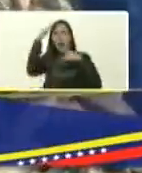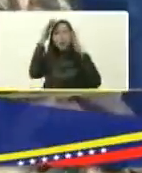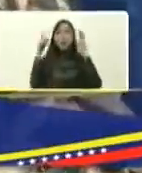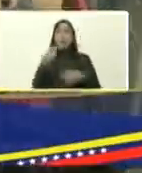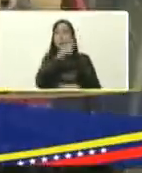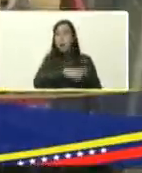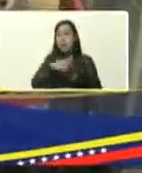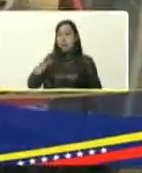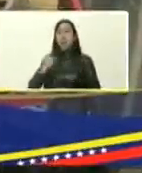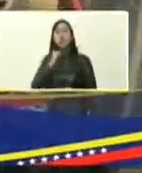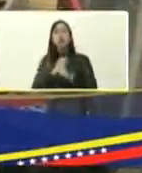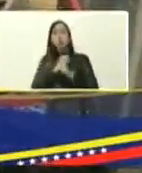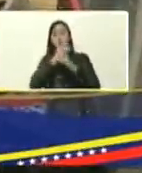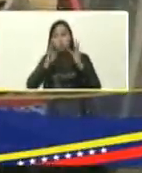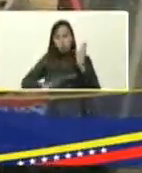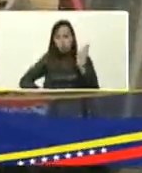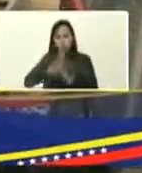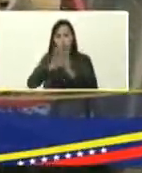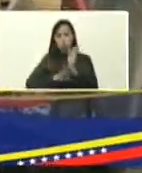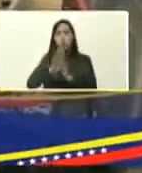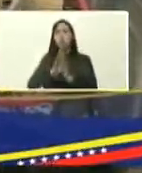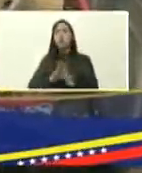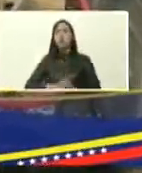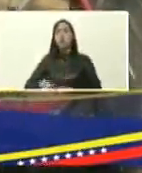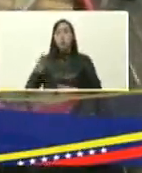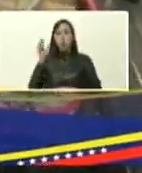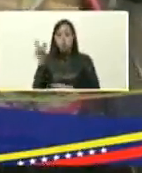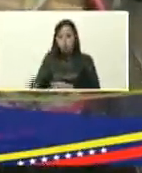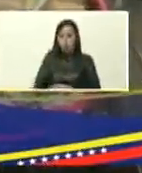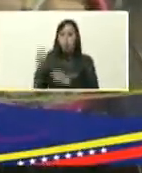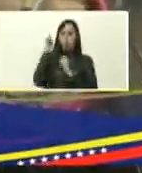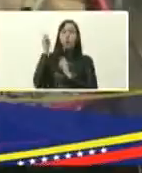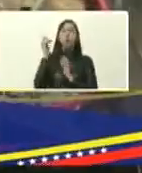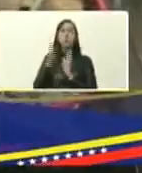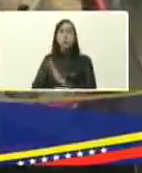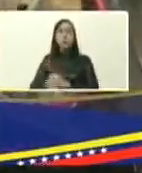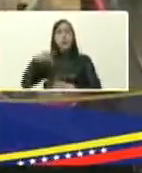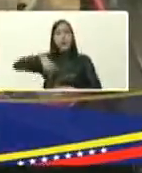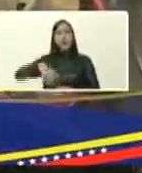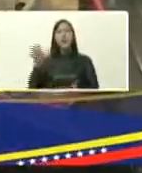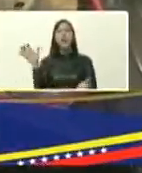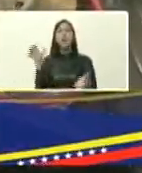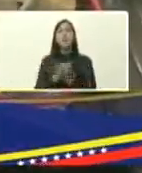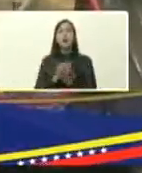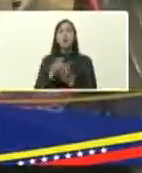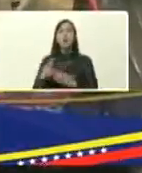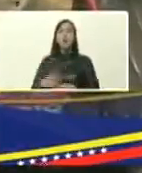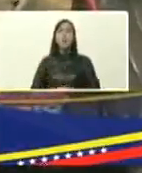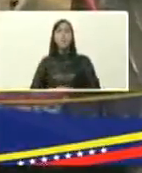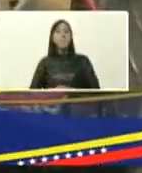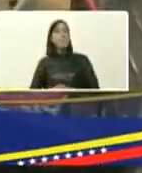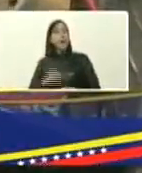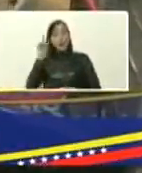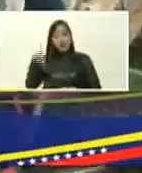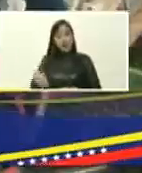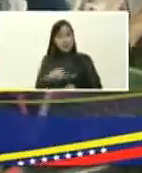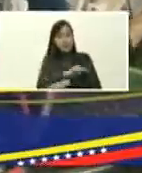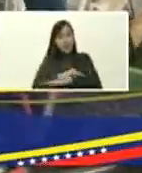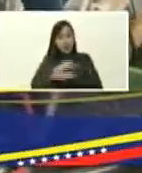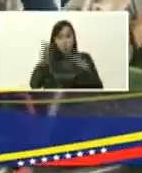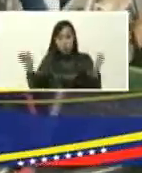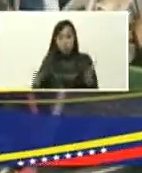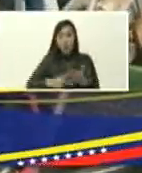y poder aumentar la producción en Nueva Esparta. A través del Ministerio de Pesca y nuestro hermano ministro se impulsan